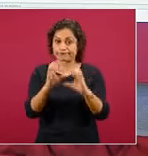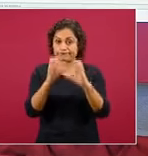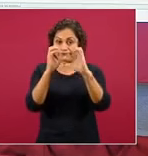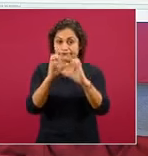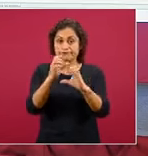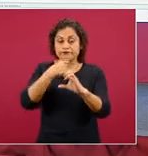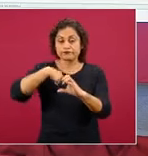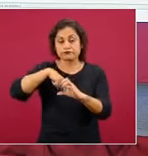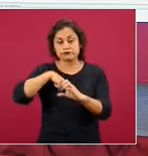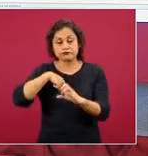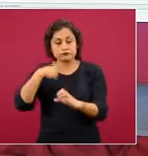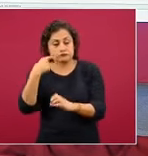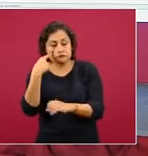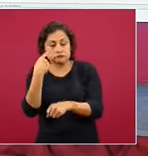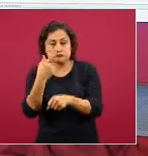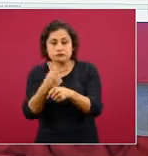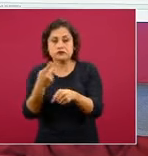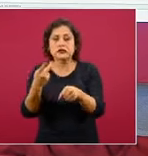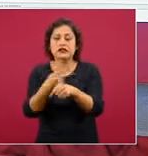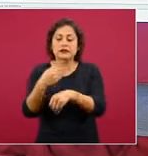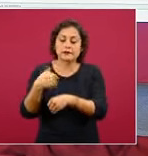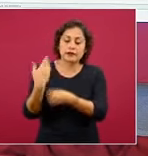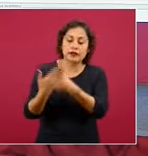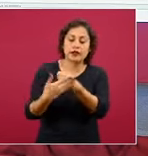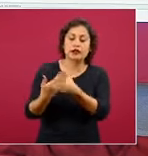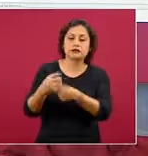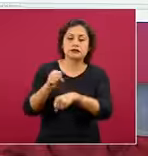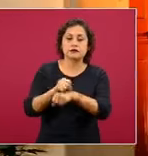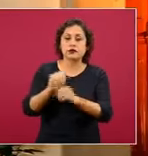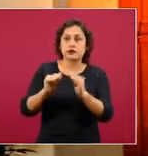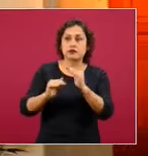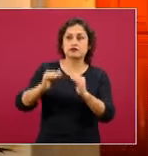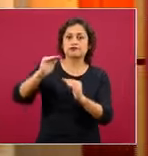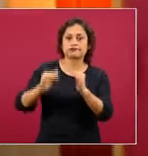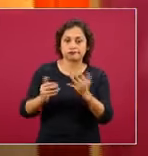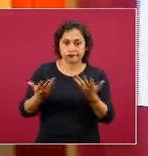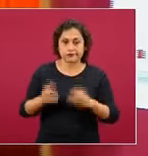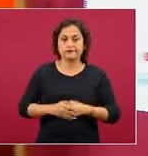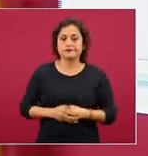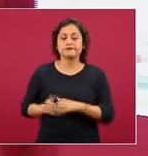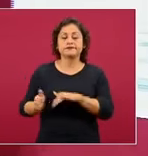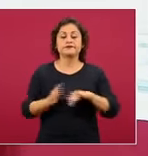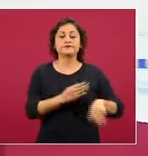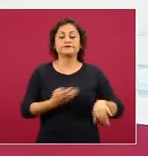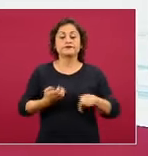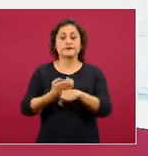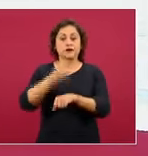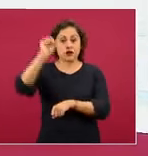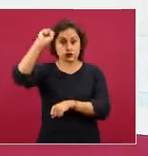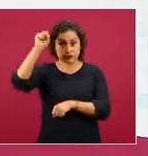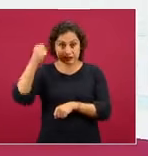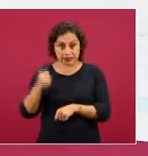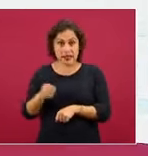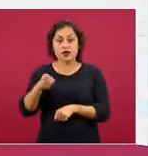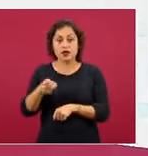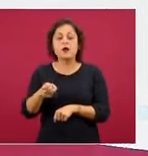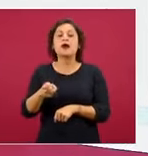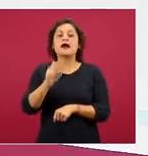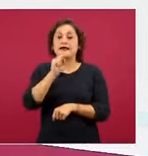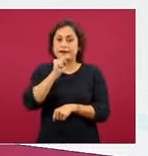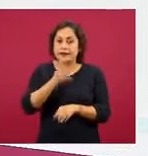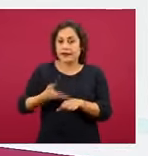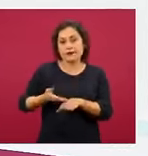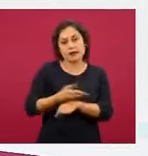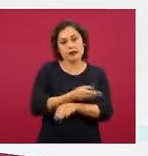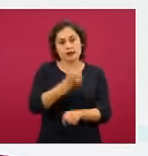enfoque para ver la tendencia en las próximas semanas. Sinaloa también, de los estados que también empezó tempranamente,